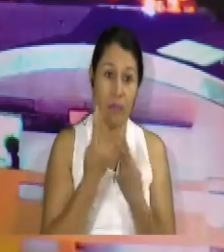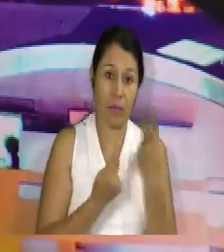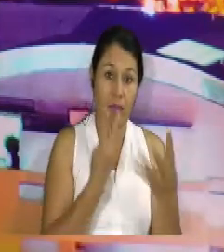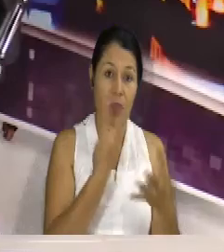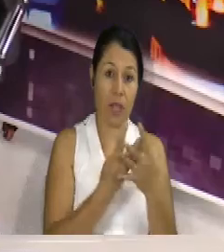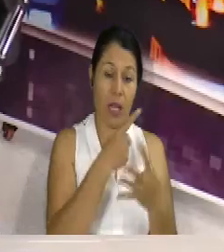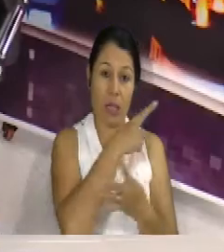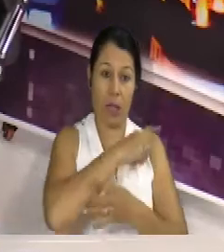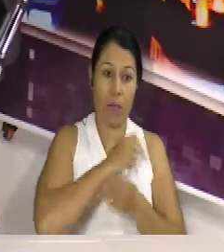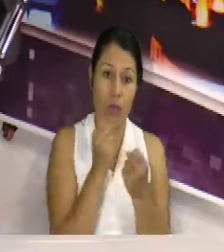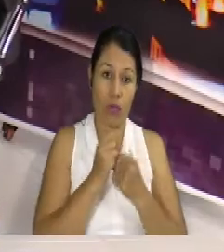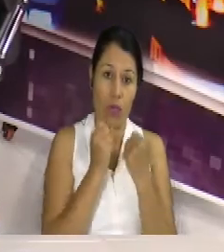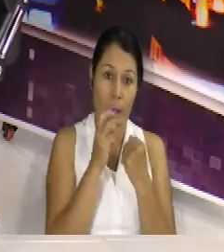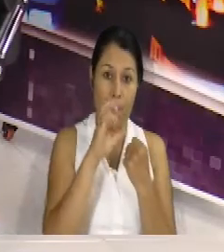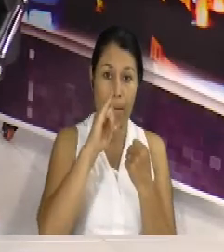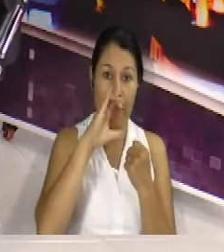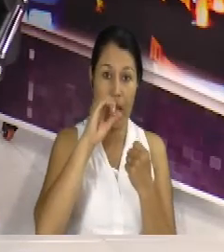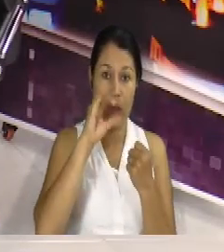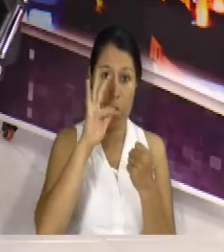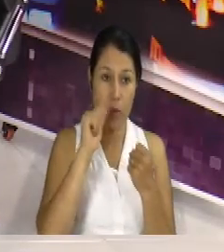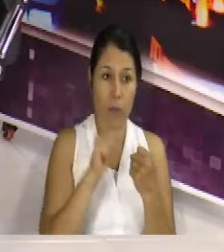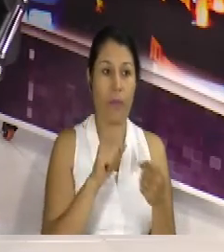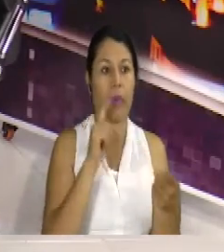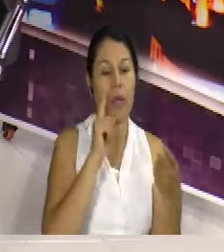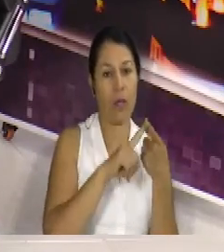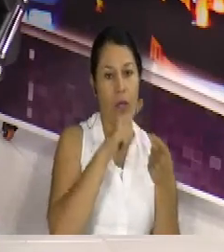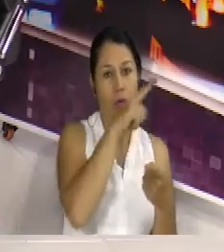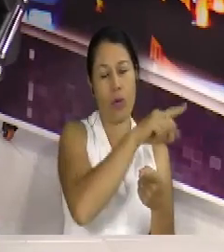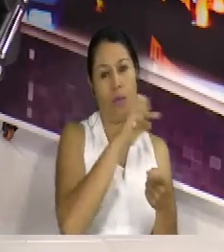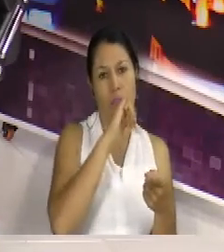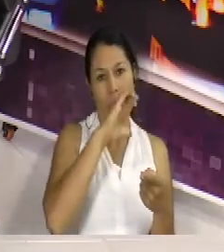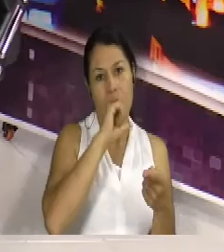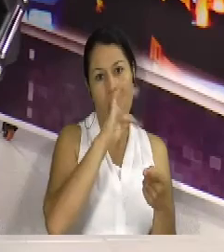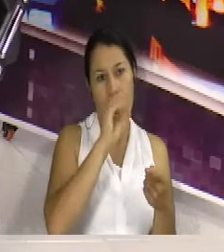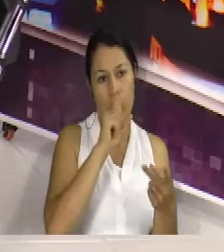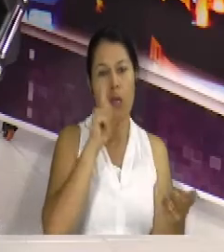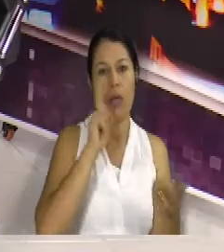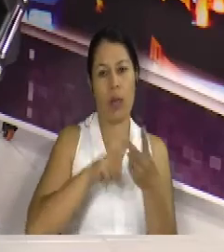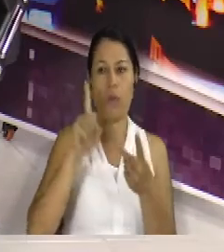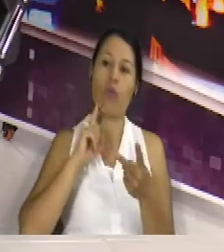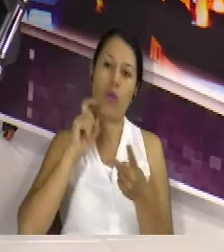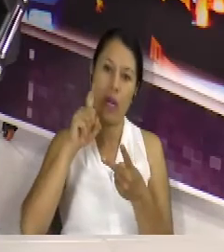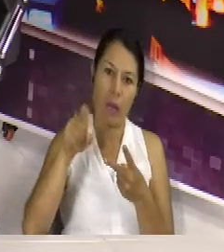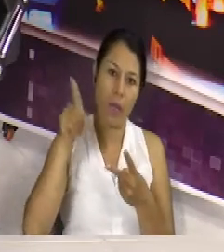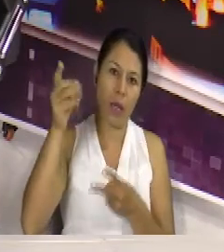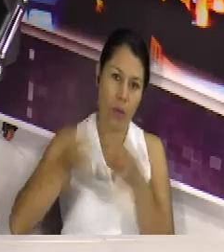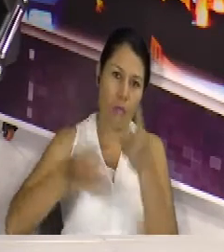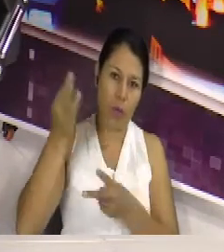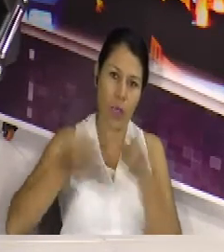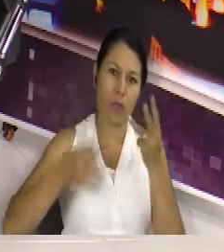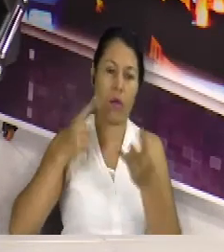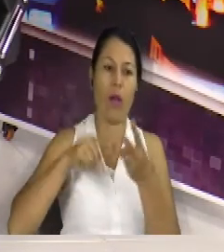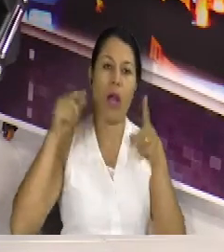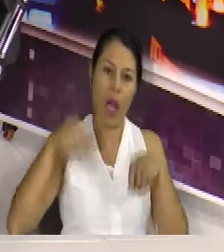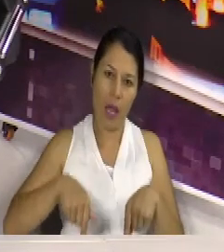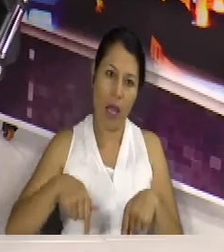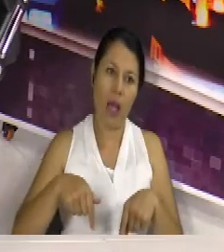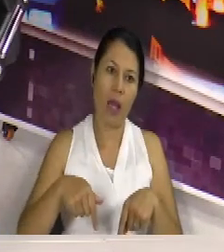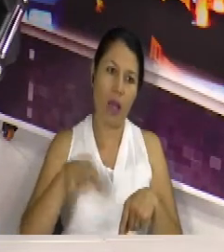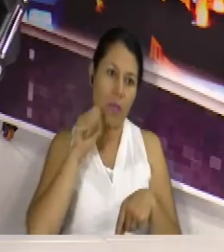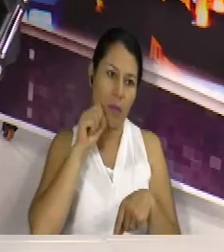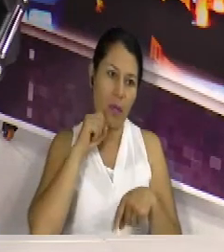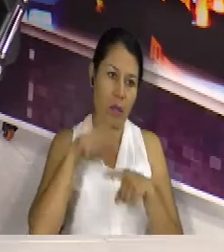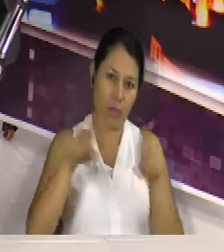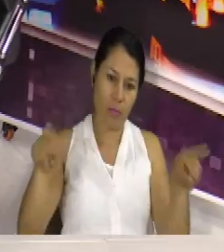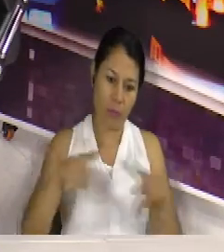¿Estuvo Picota? ¿Estuvo en Modelo en también? En la Modelo Bucaramanga, en el juicio, en el patio 7. Y pues aquí el patio 3. ¿En el 7 no está Julio César Ardila? Julio